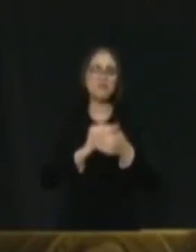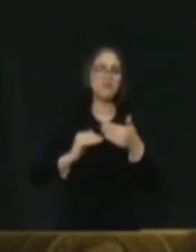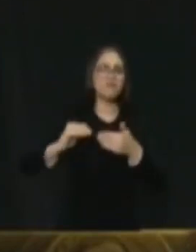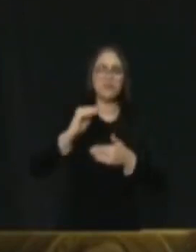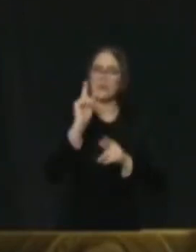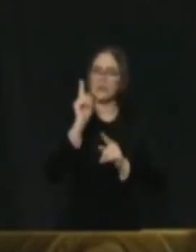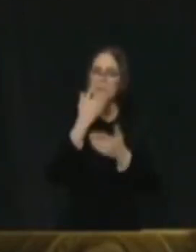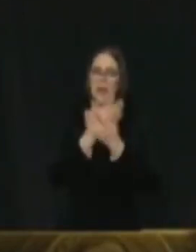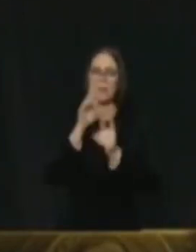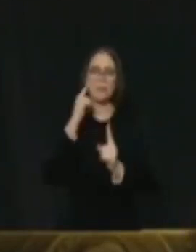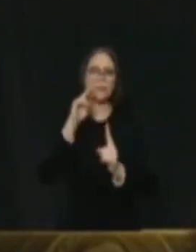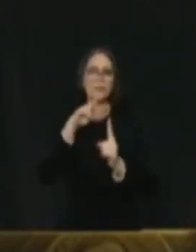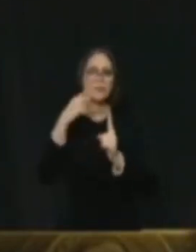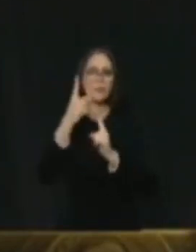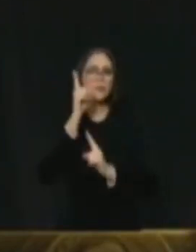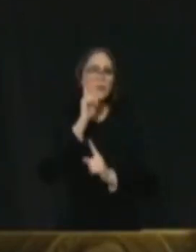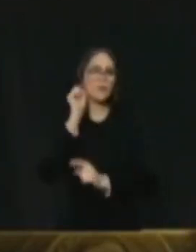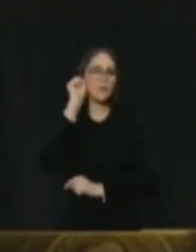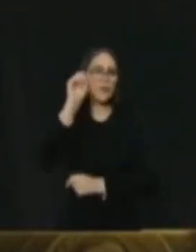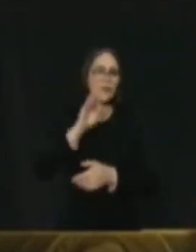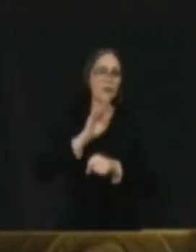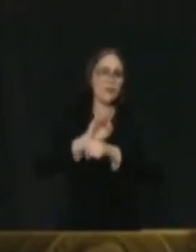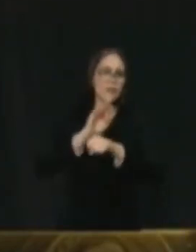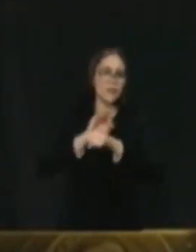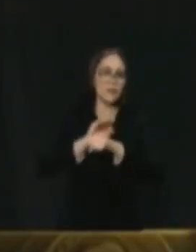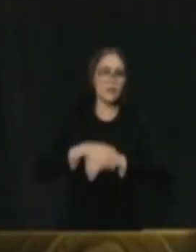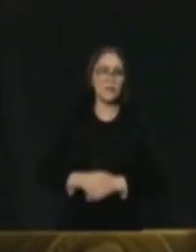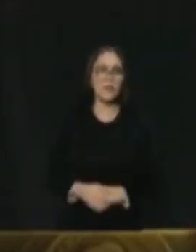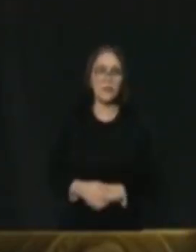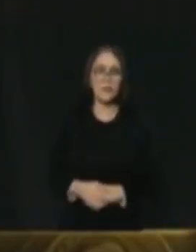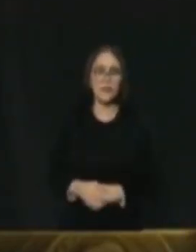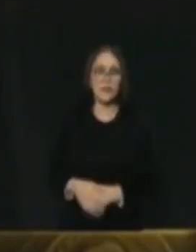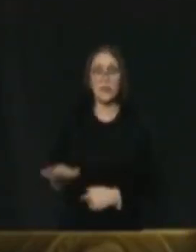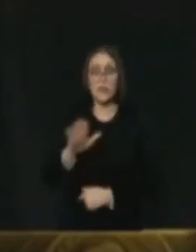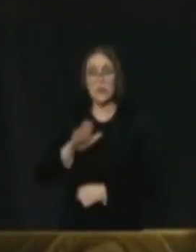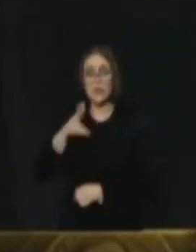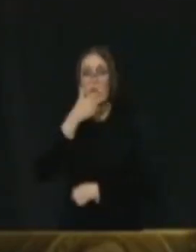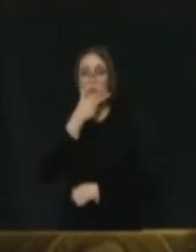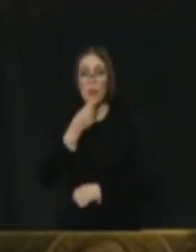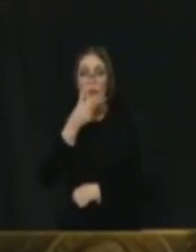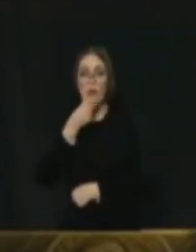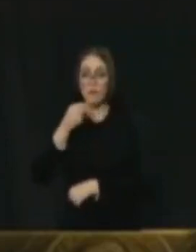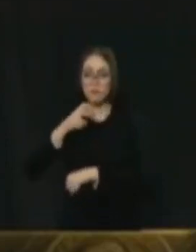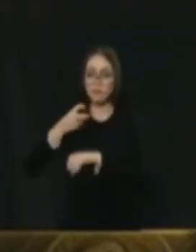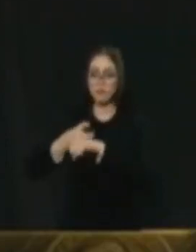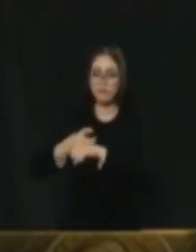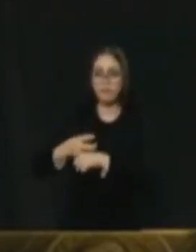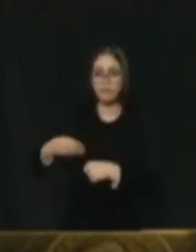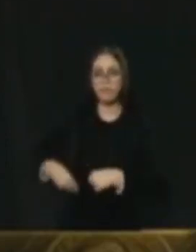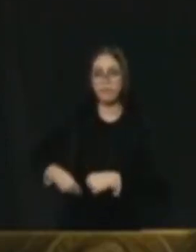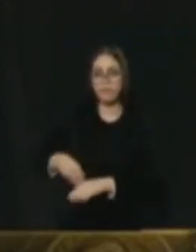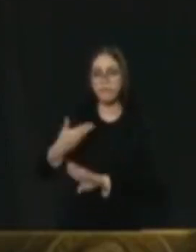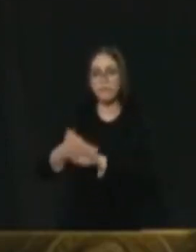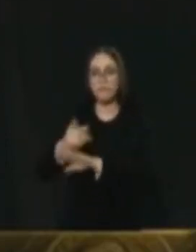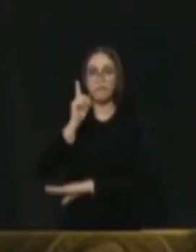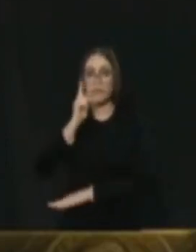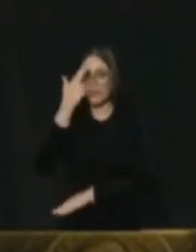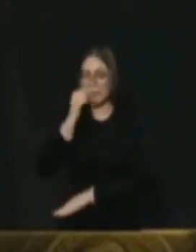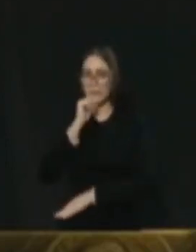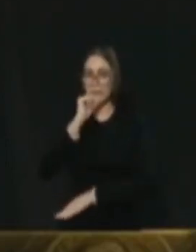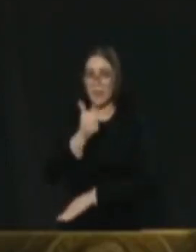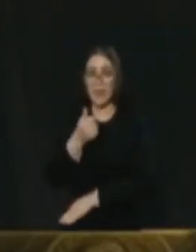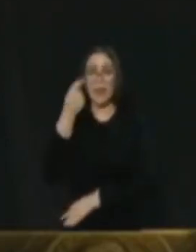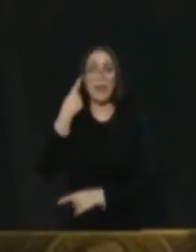humana. Hombres necios que acusáis a las mujeres sin razón, frase que la joven Elena convirtió en una de